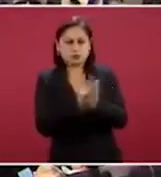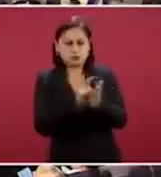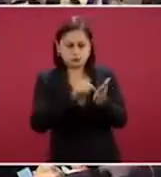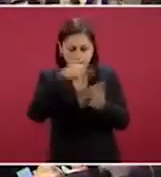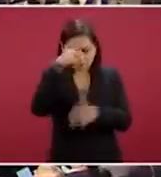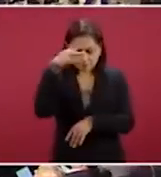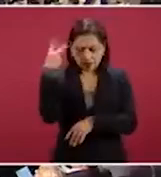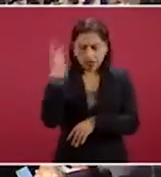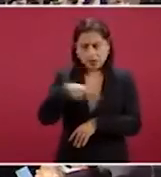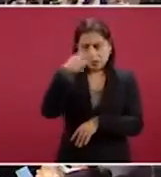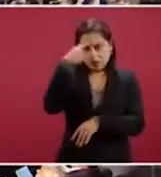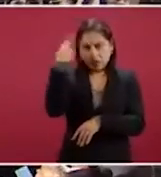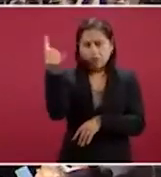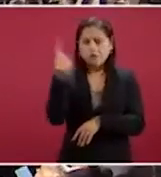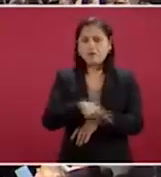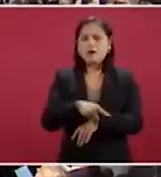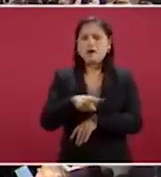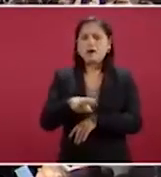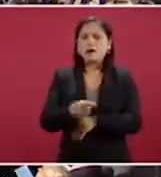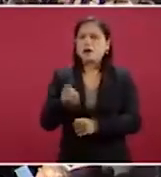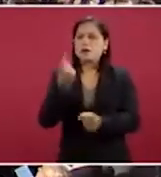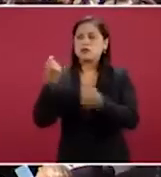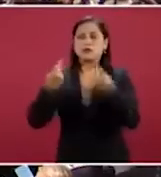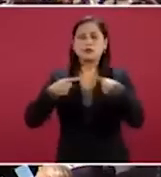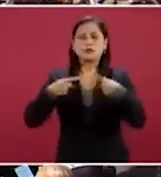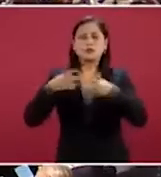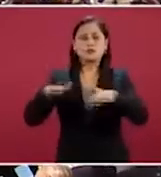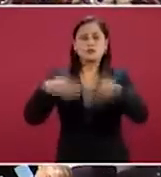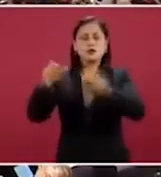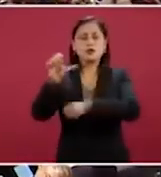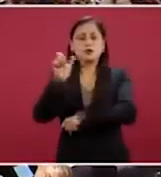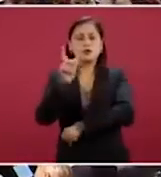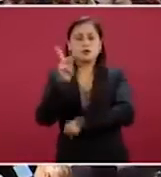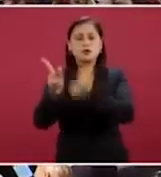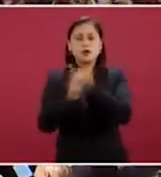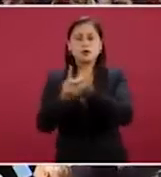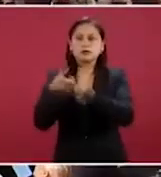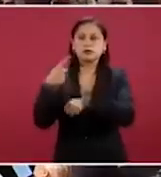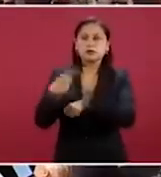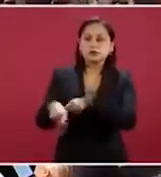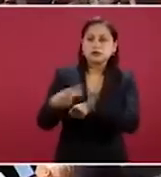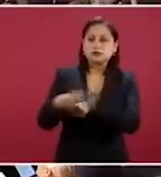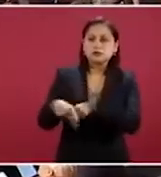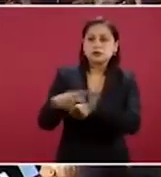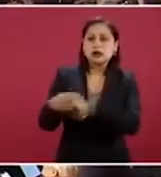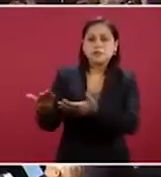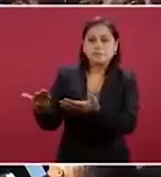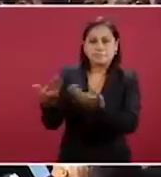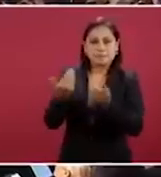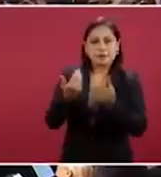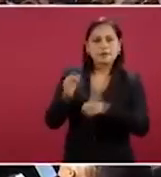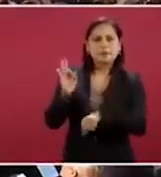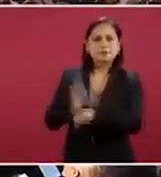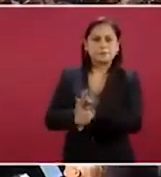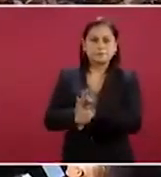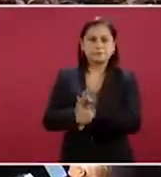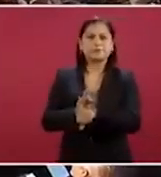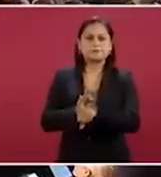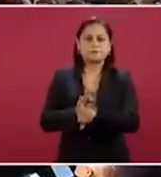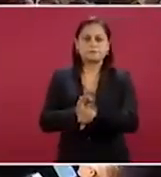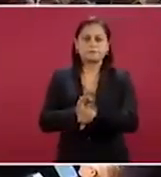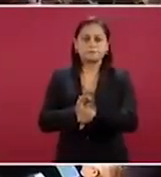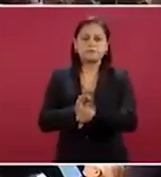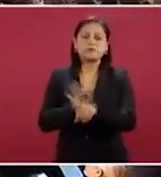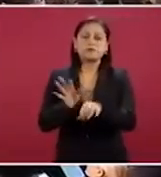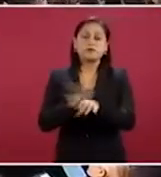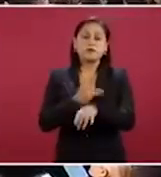de proteger a perseguidos políticos de proteger a quienes son acosados